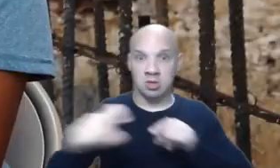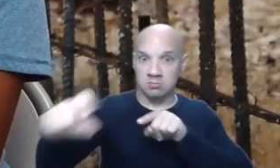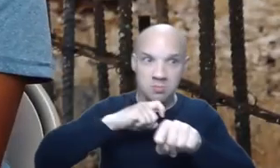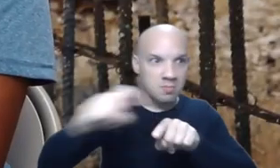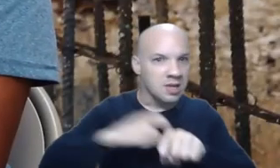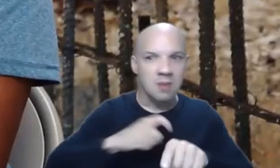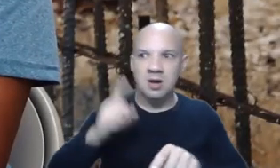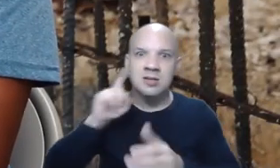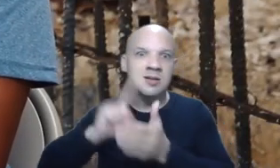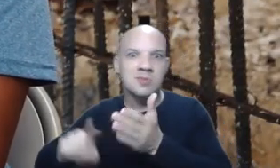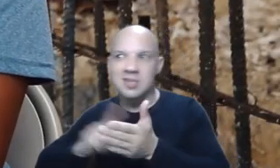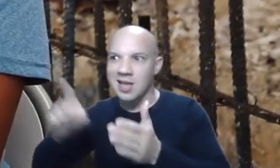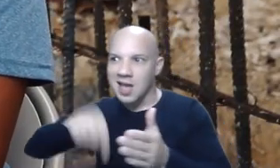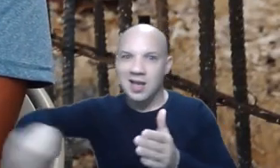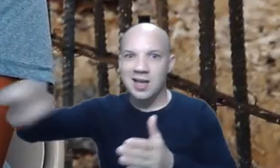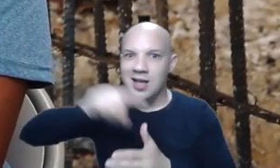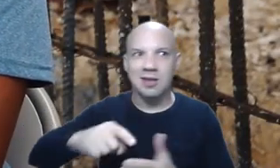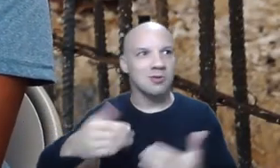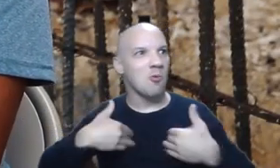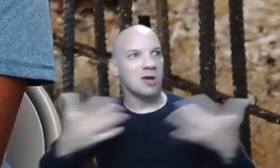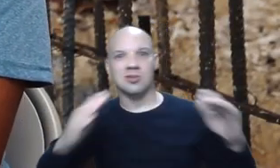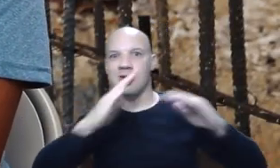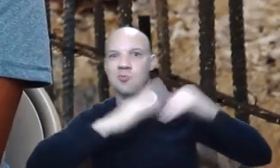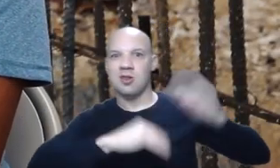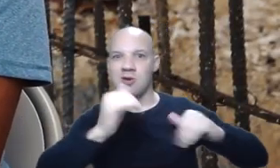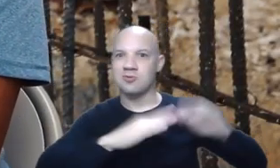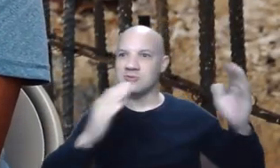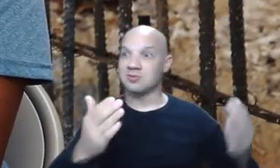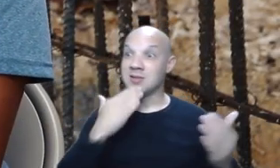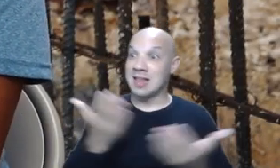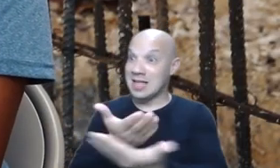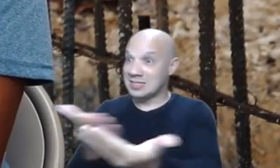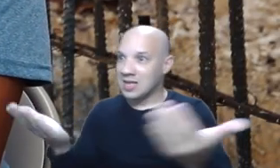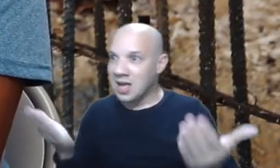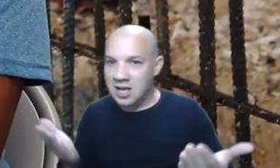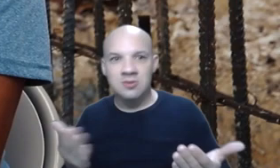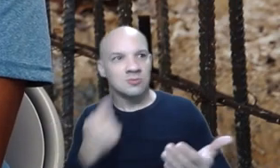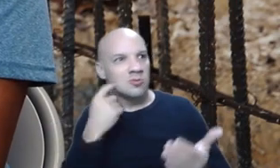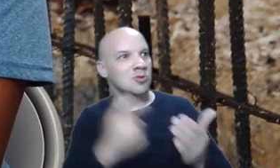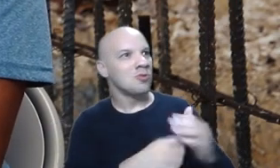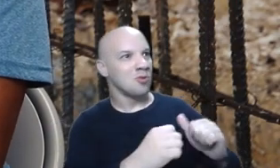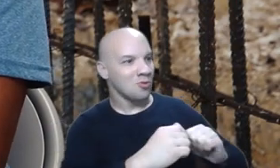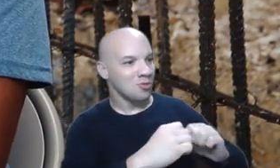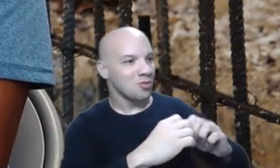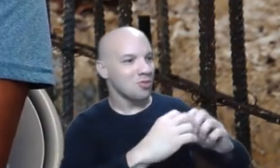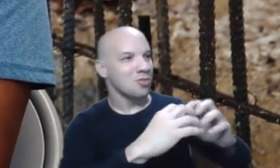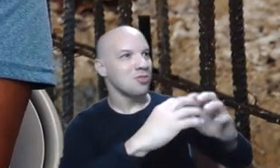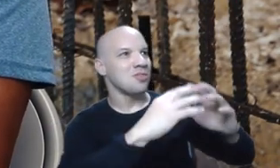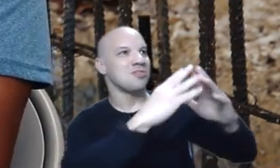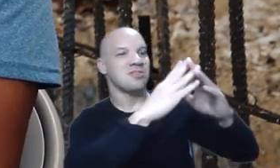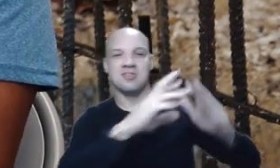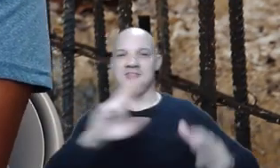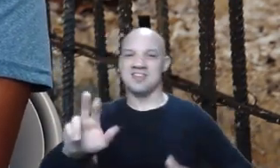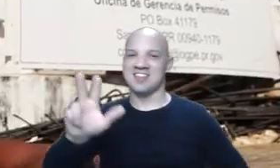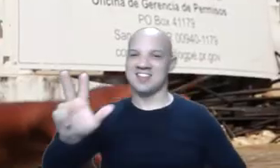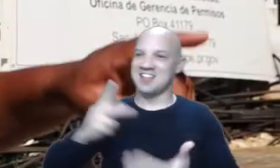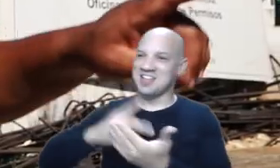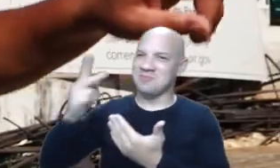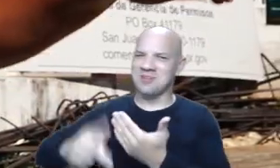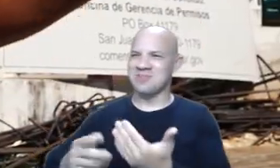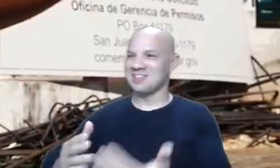llamo, están atentos, me llaman a ver cómo va la construcción. Y gracias a ellos estamos aquí y viendo el fruto que nos está